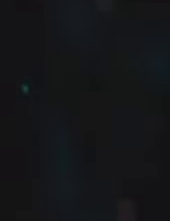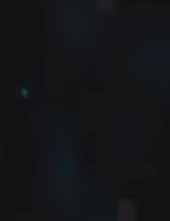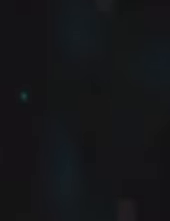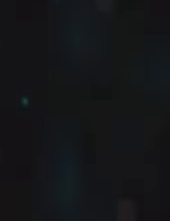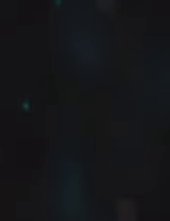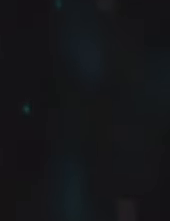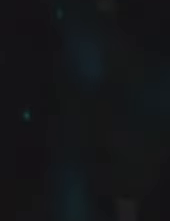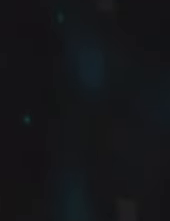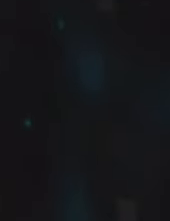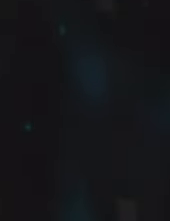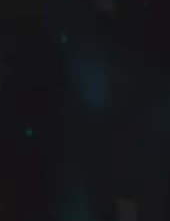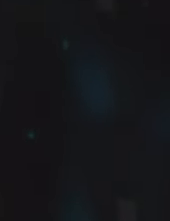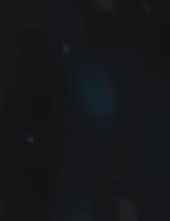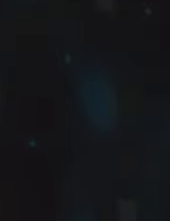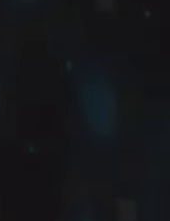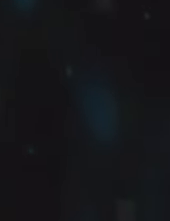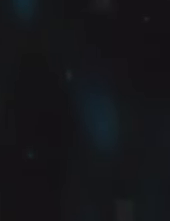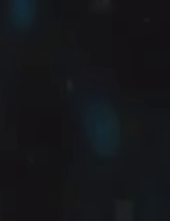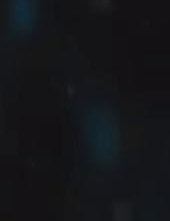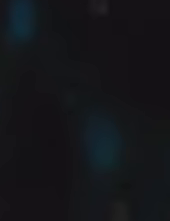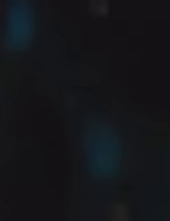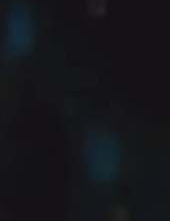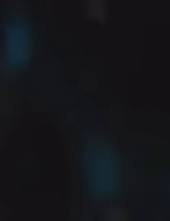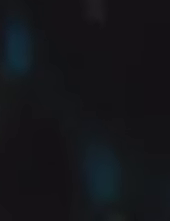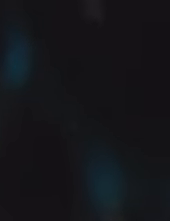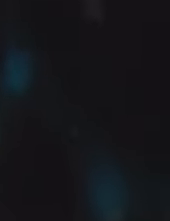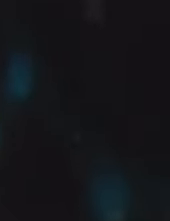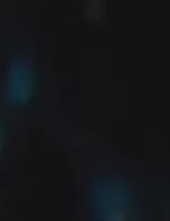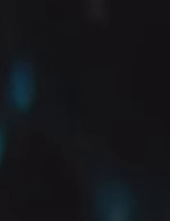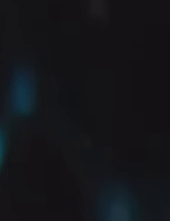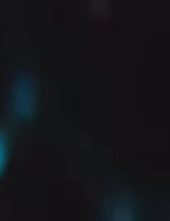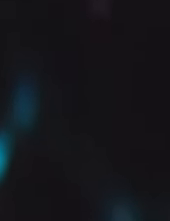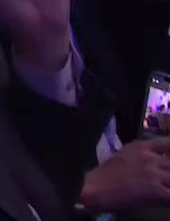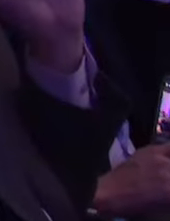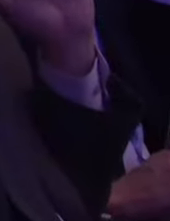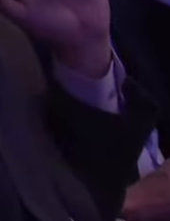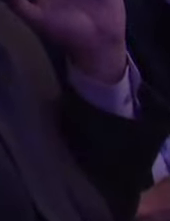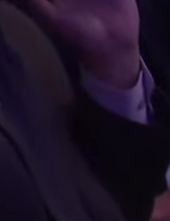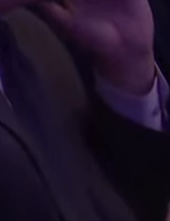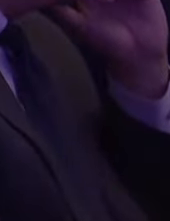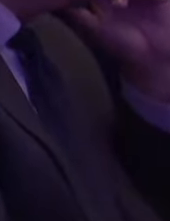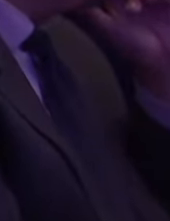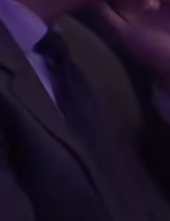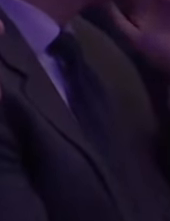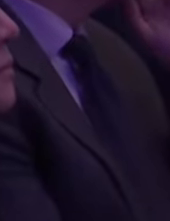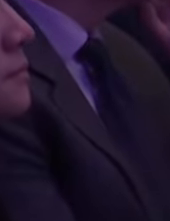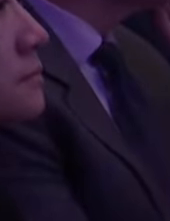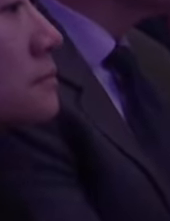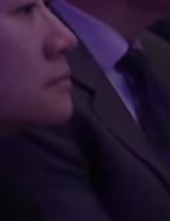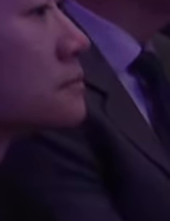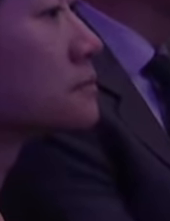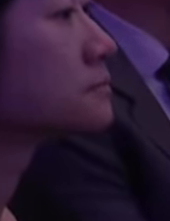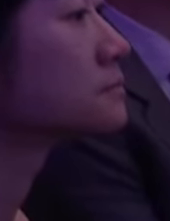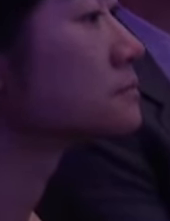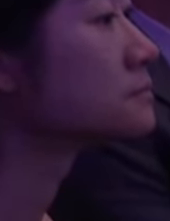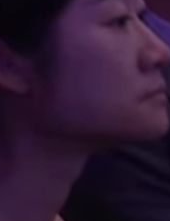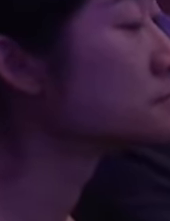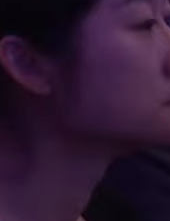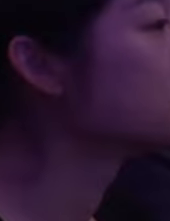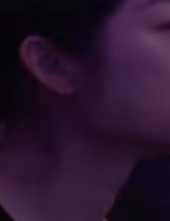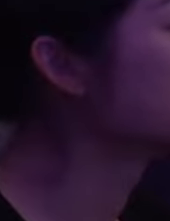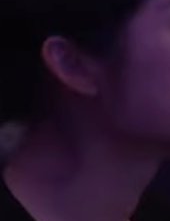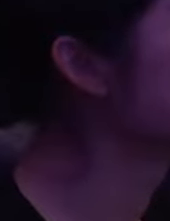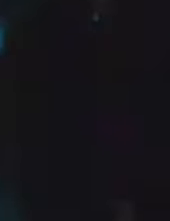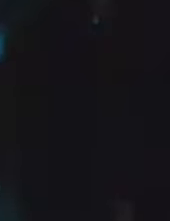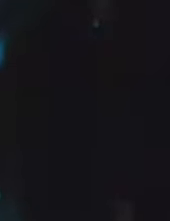todos están invitados y todos quienes están acá tienen que invitar a más personas para ser parte de este evento de conocimiento tan importante